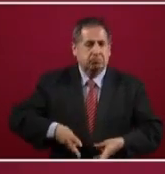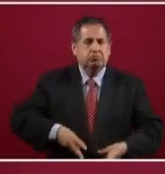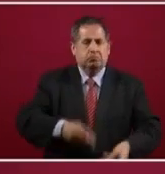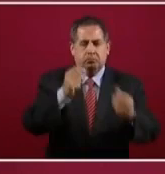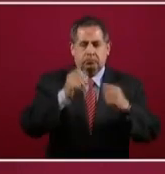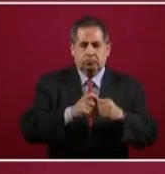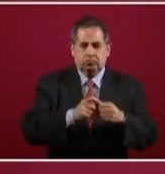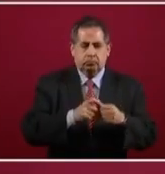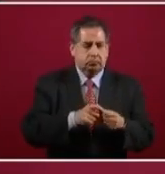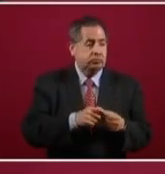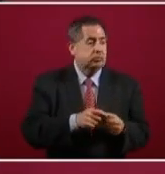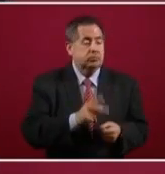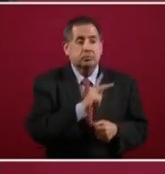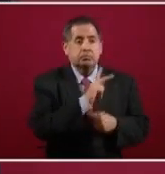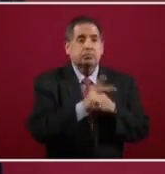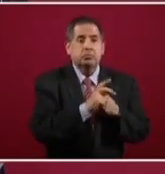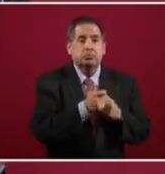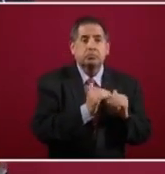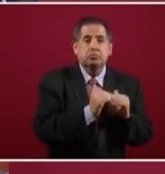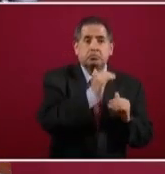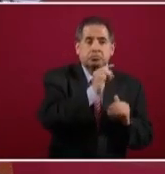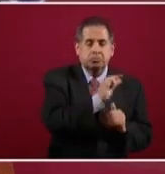que el crecimiento económico del país.